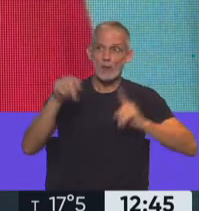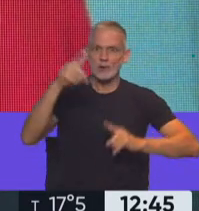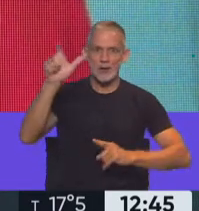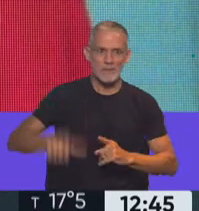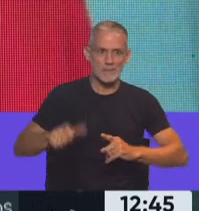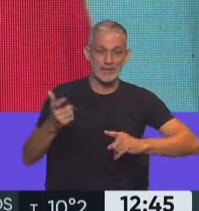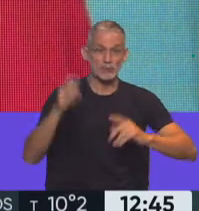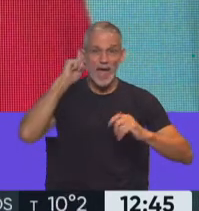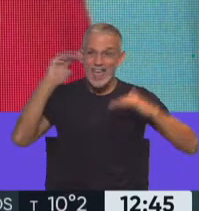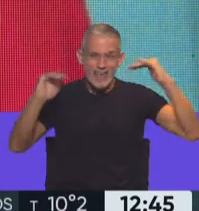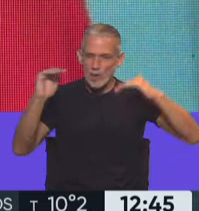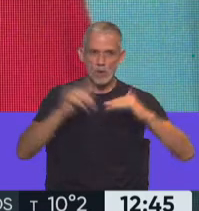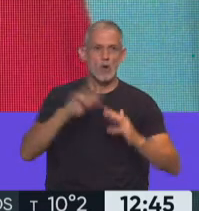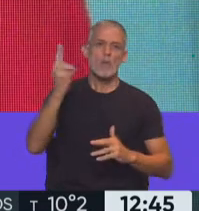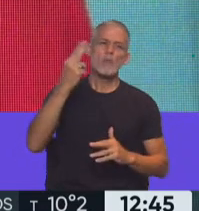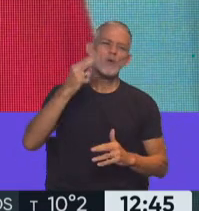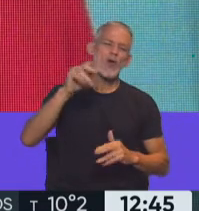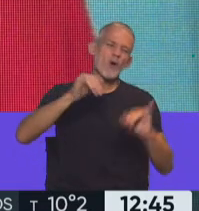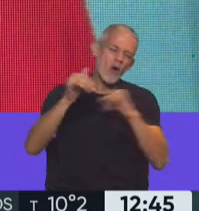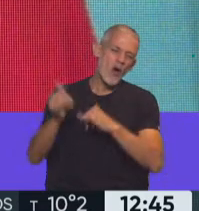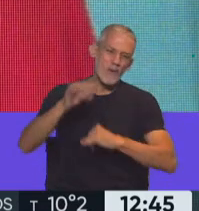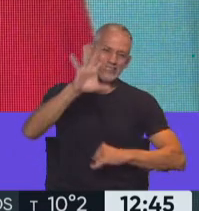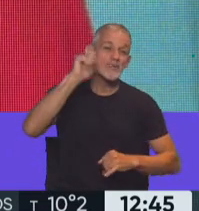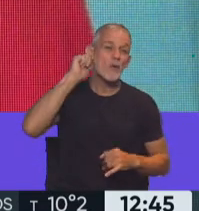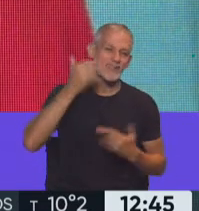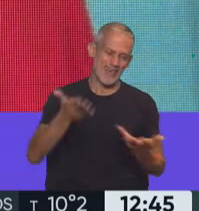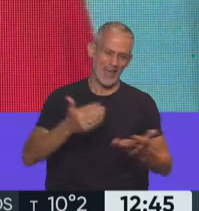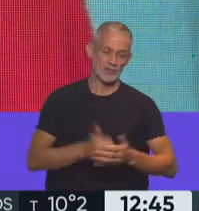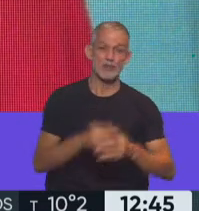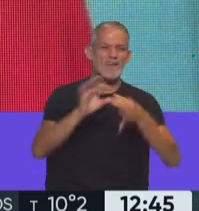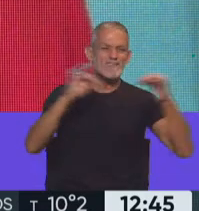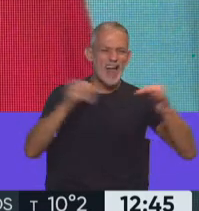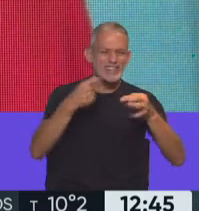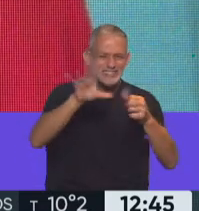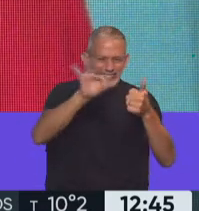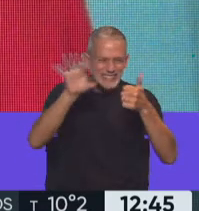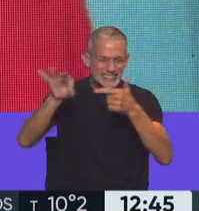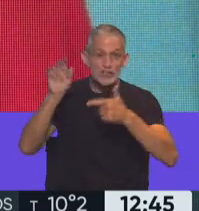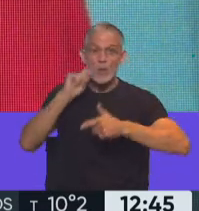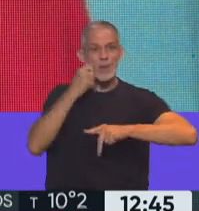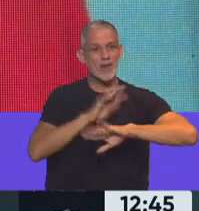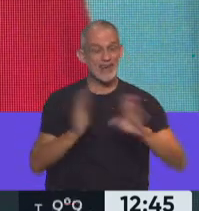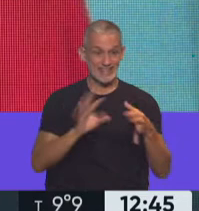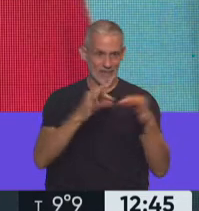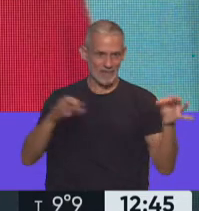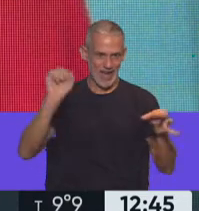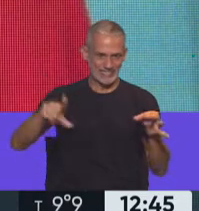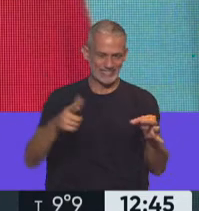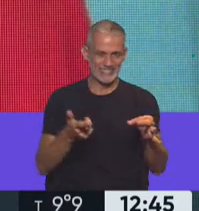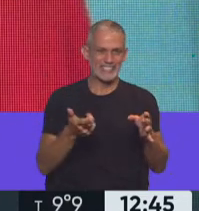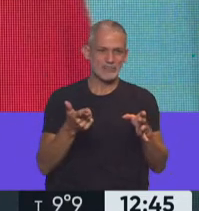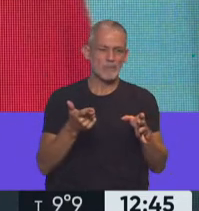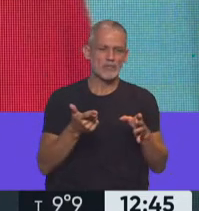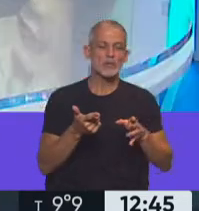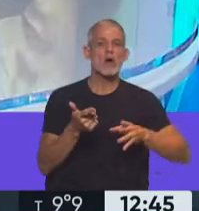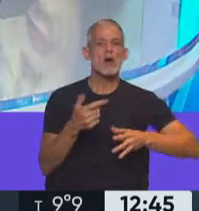personas de la misma edad ella murió muy joven a los 50 años y hay alguna frase que yo rescaté porque son muy lindas y que definen mucho